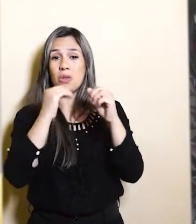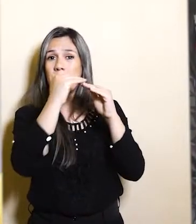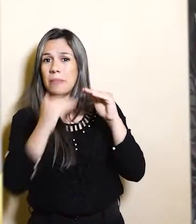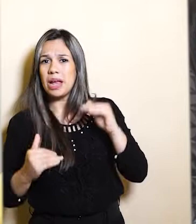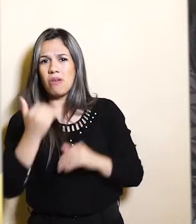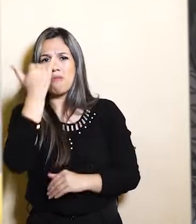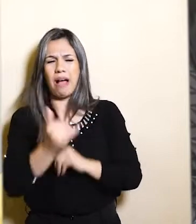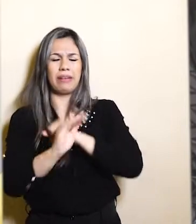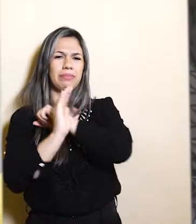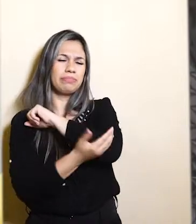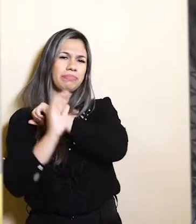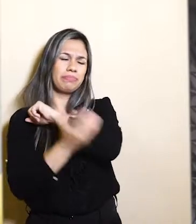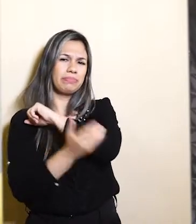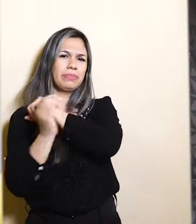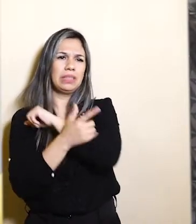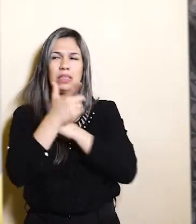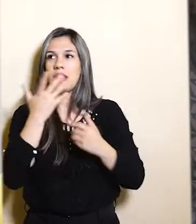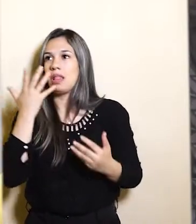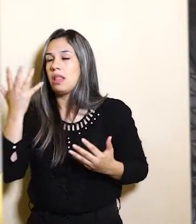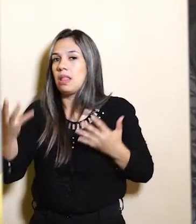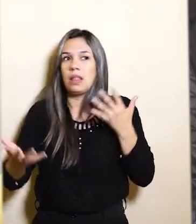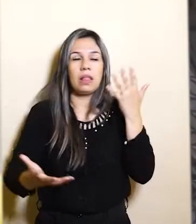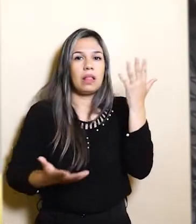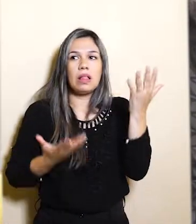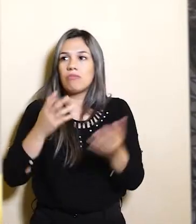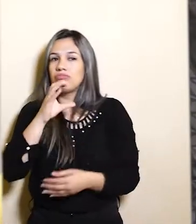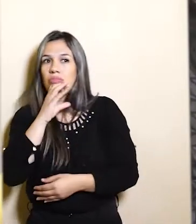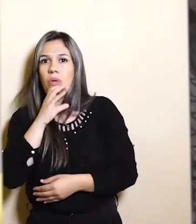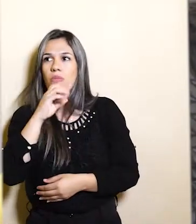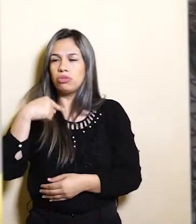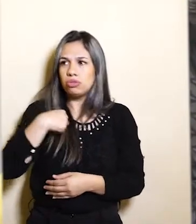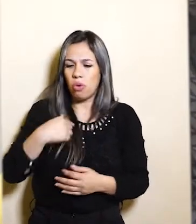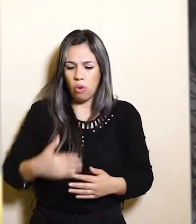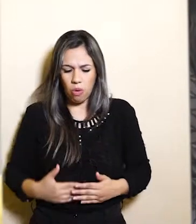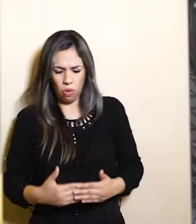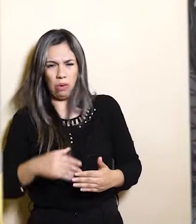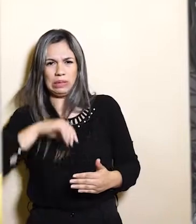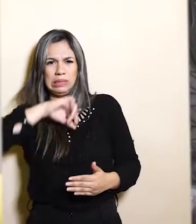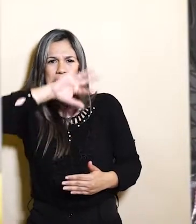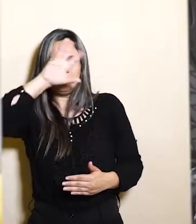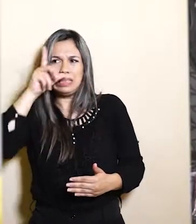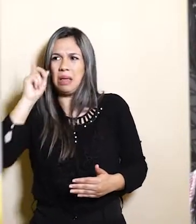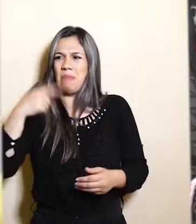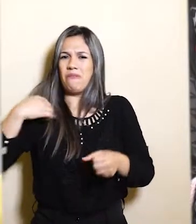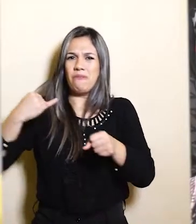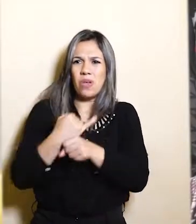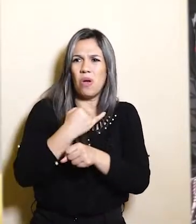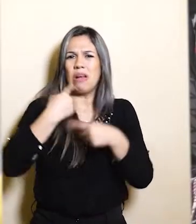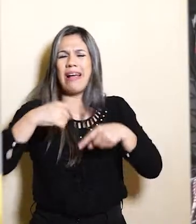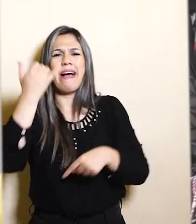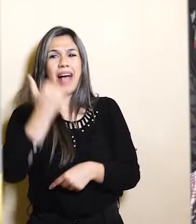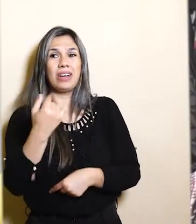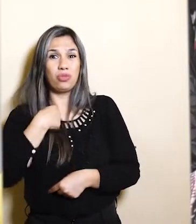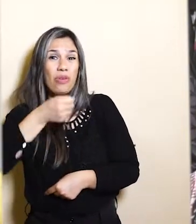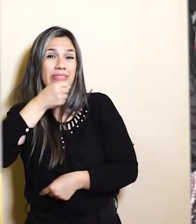embarazadas, entran en un laberinto de obstáculos que las victimiza constantemente. Hemos escuchado, por ejemplo, hemos documentado